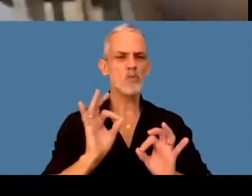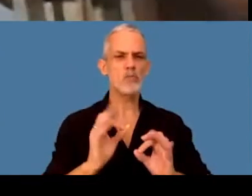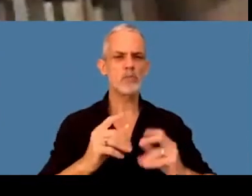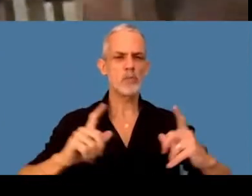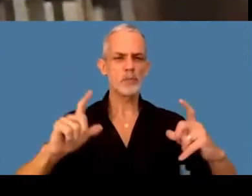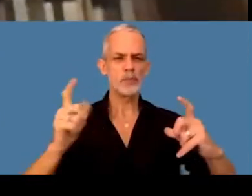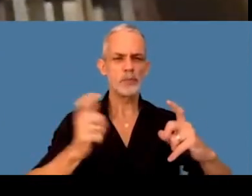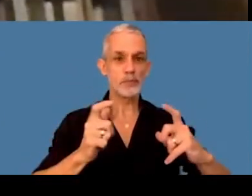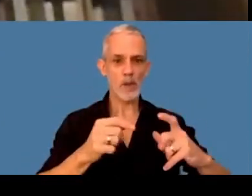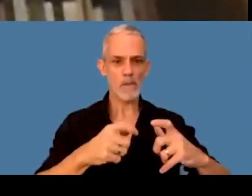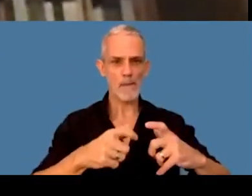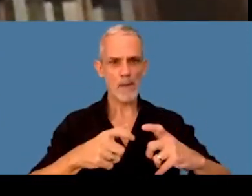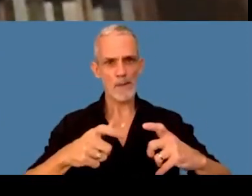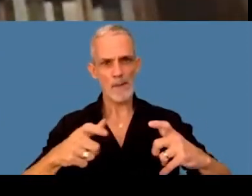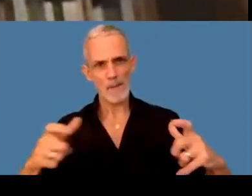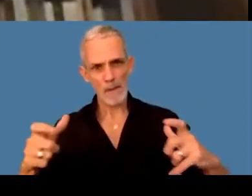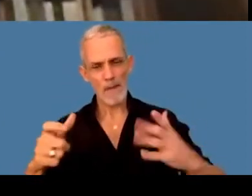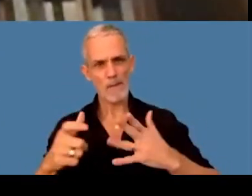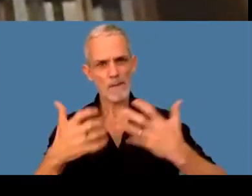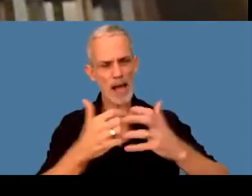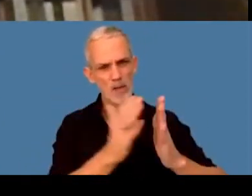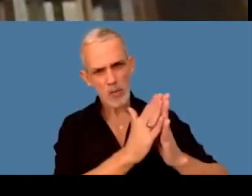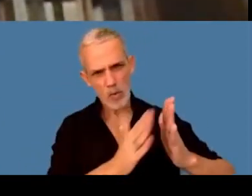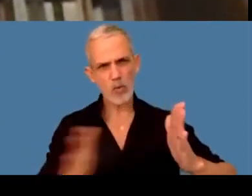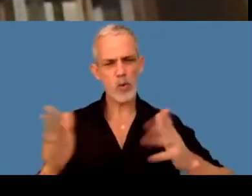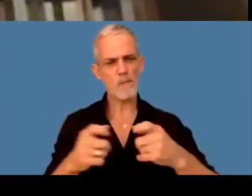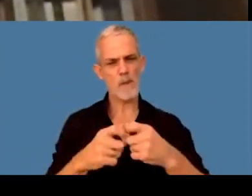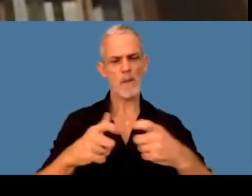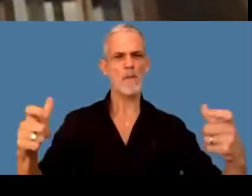va ampliando sistemáticamente,